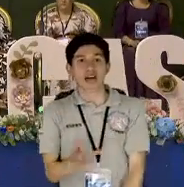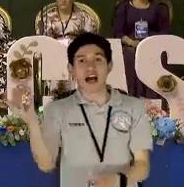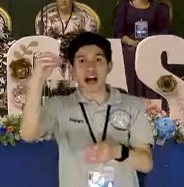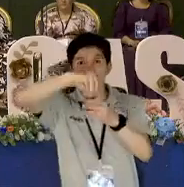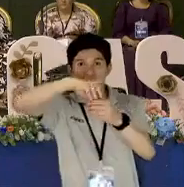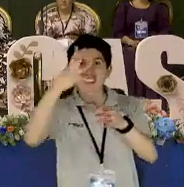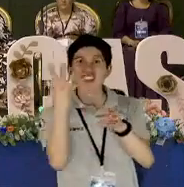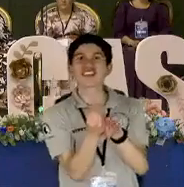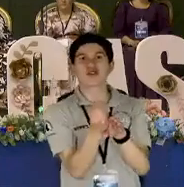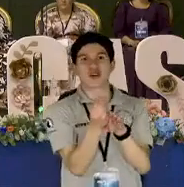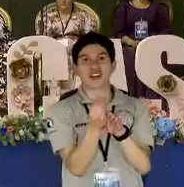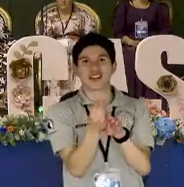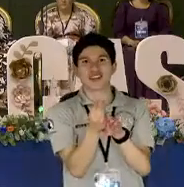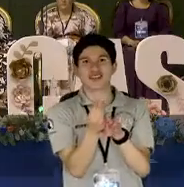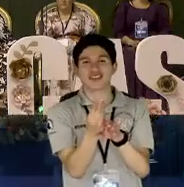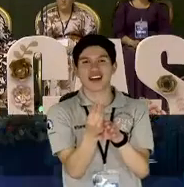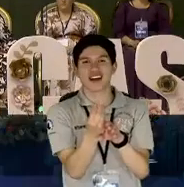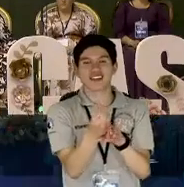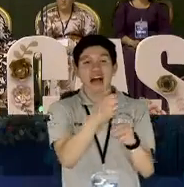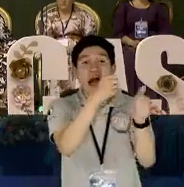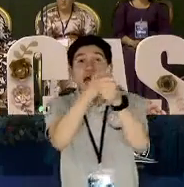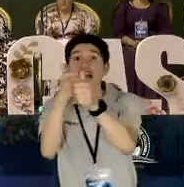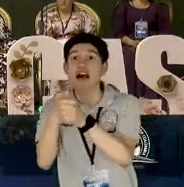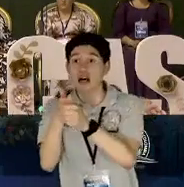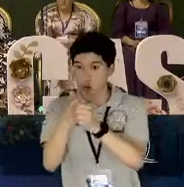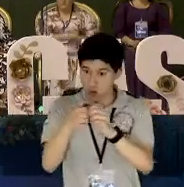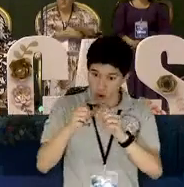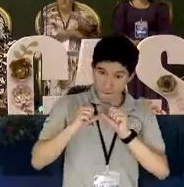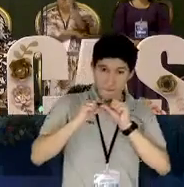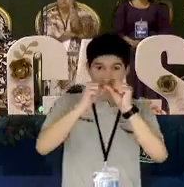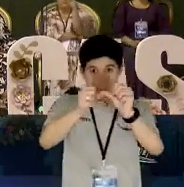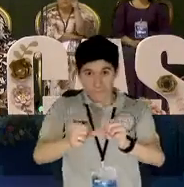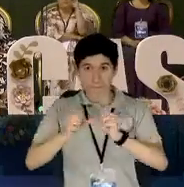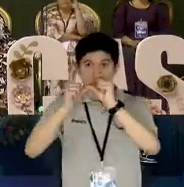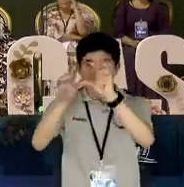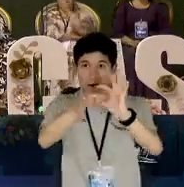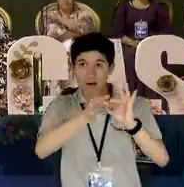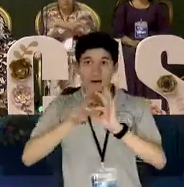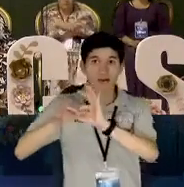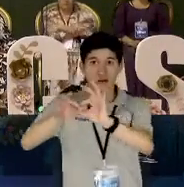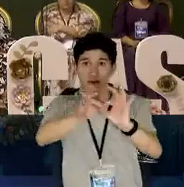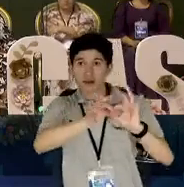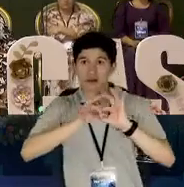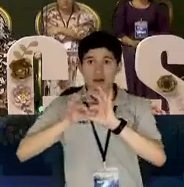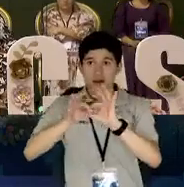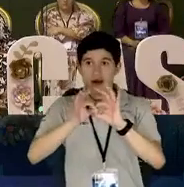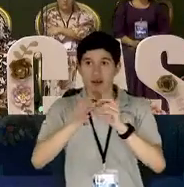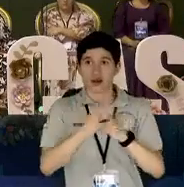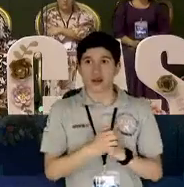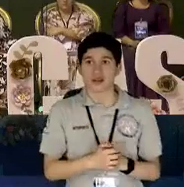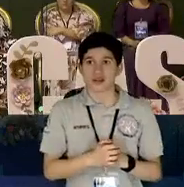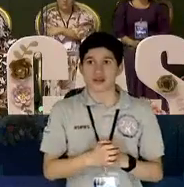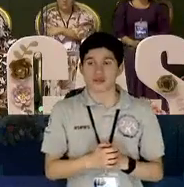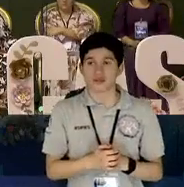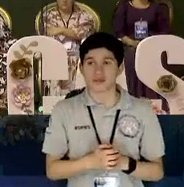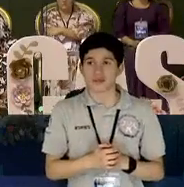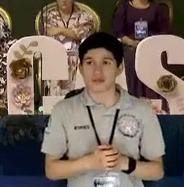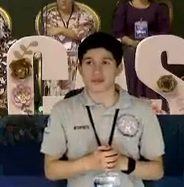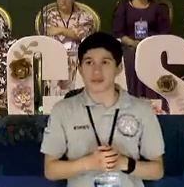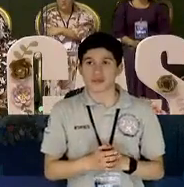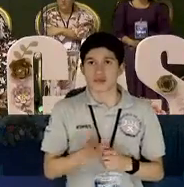iglesia, permaneciendo en la unidad, entonces, como somos un organismo vivo, como crecemos, como